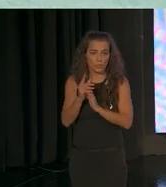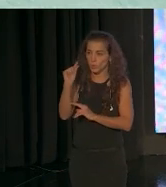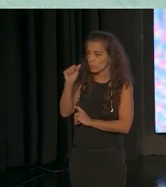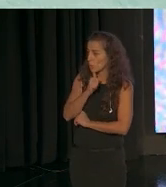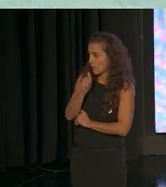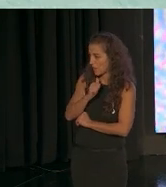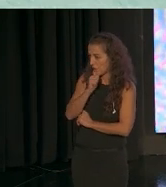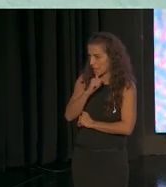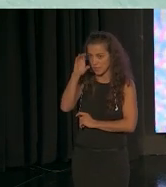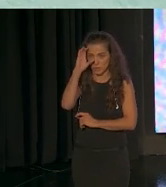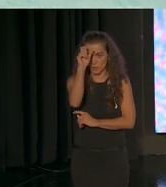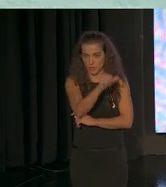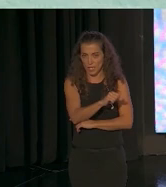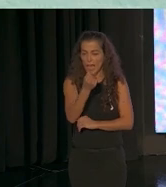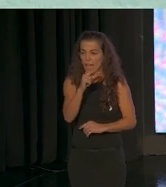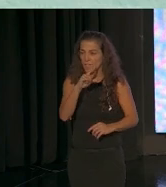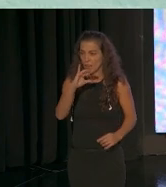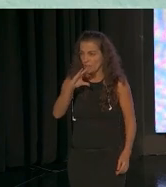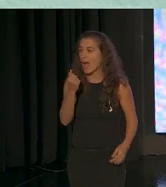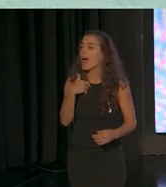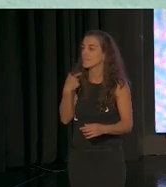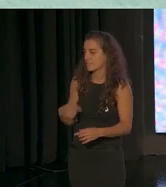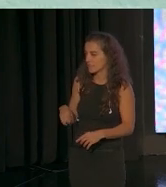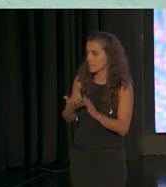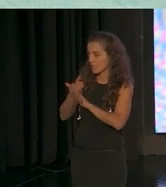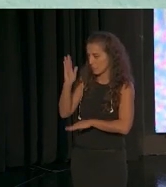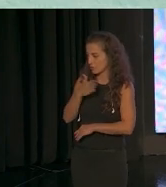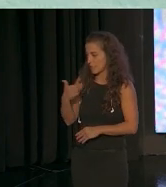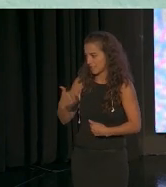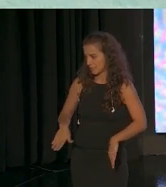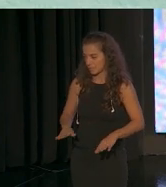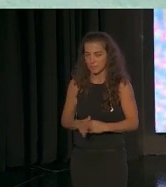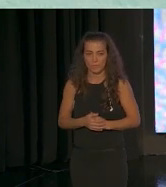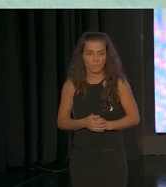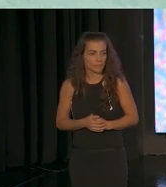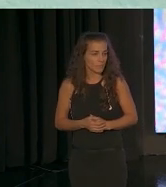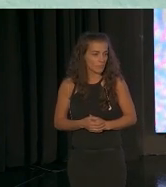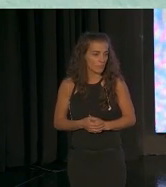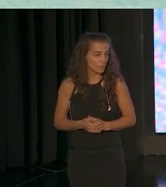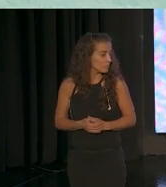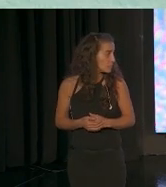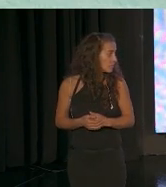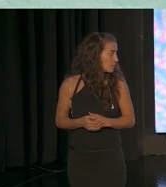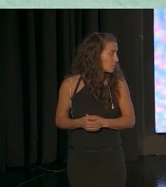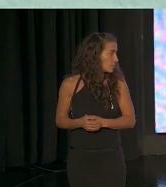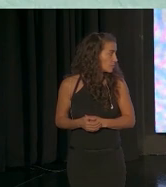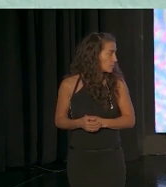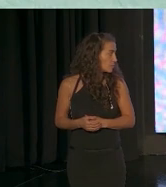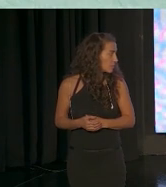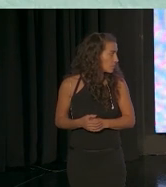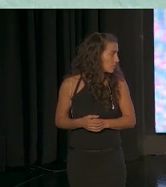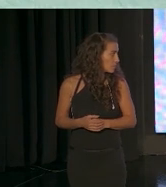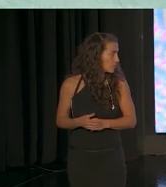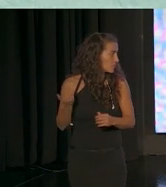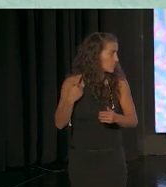paciencia. Venga, escuchamos. Ah, que nos queremos ir ya. Vale, pues nos vamos ya. Nos vamos ya. Pásame todo esto, Tomás, que nos